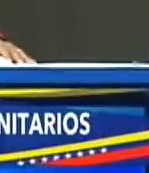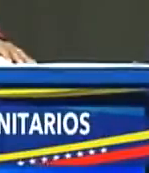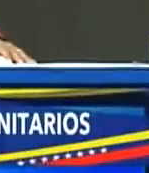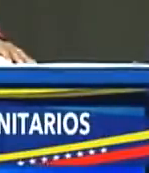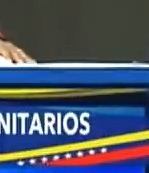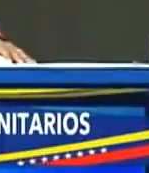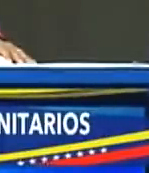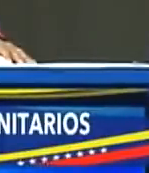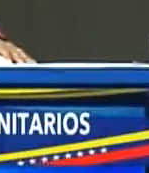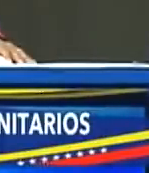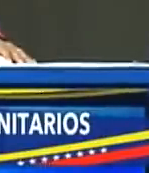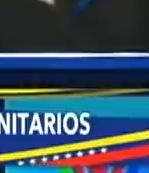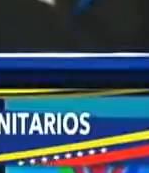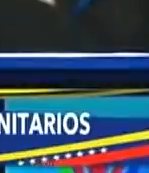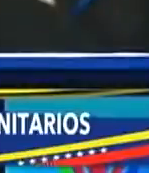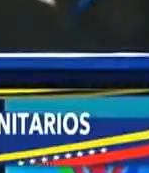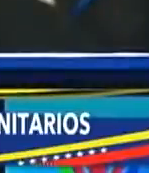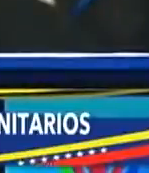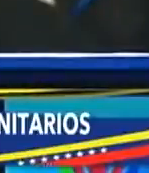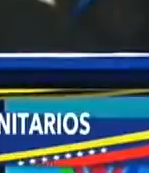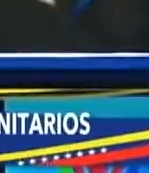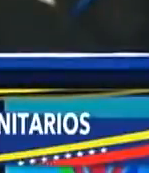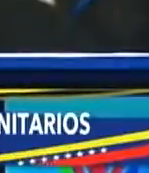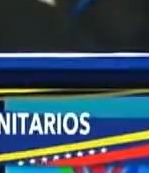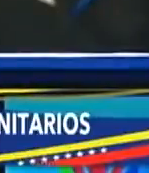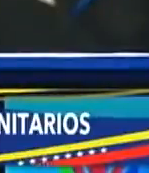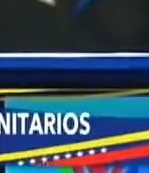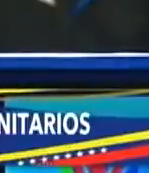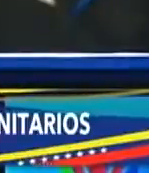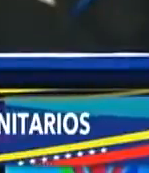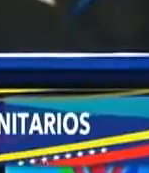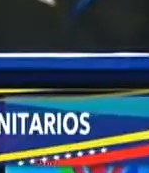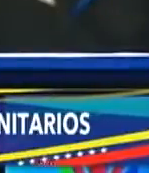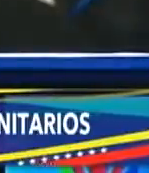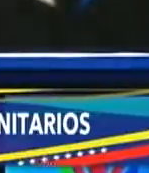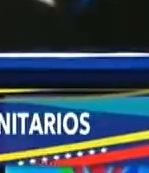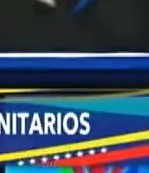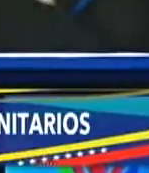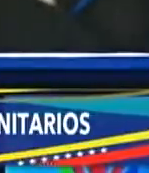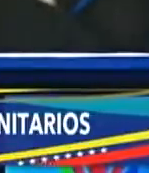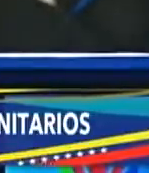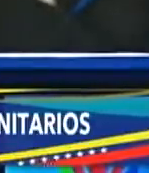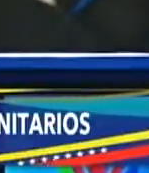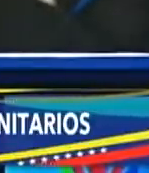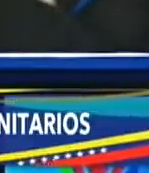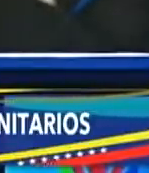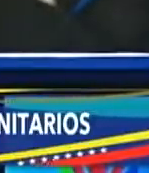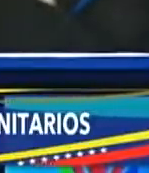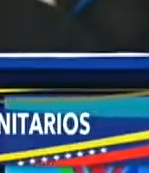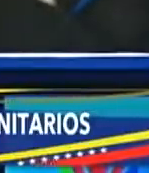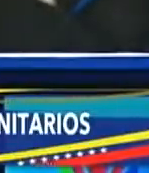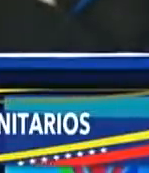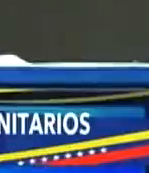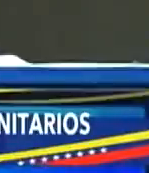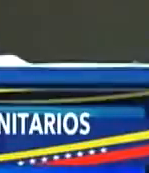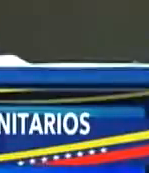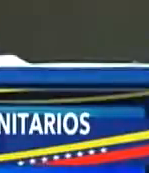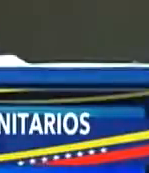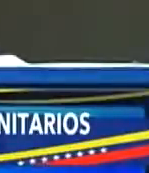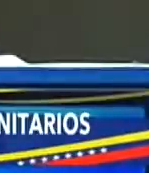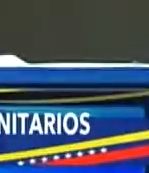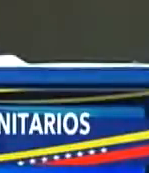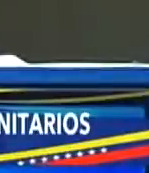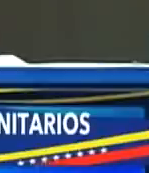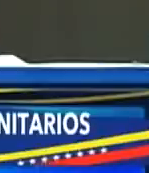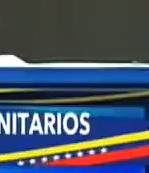que está por allí. Ah, bueno, Daniel, te felicito. Ingeniero eléctrico. ¿Cuánta gente se ha inscrito en la aplicación? Ya están participando en